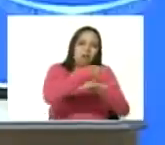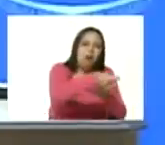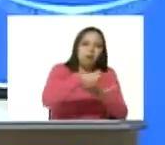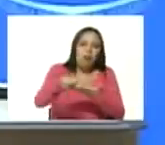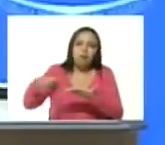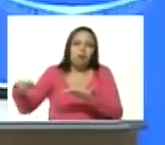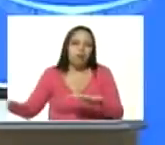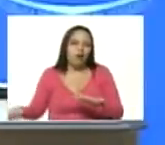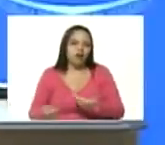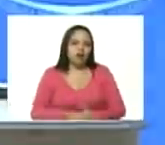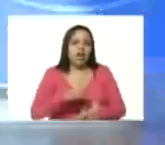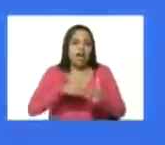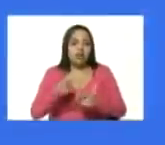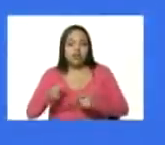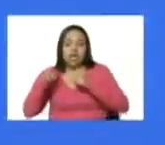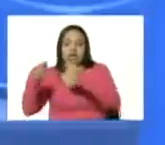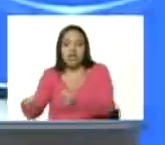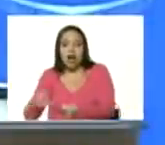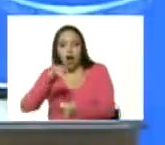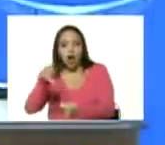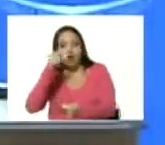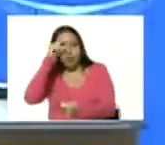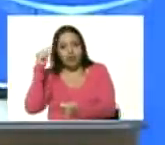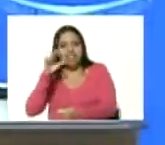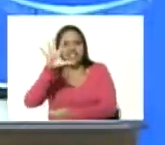Julio Borges